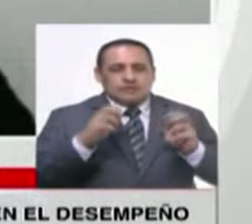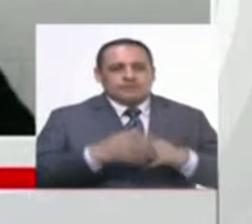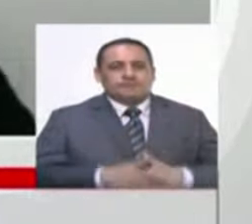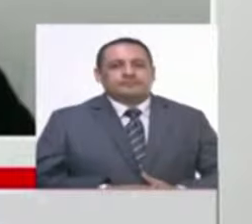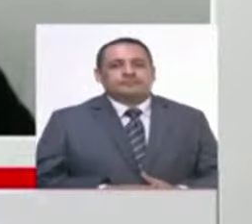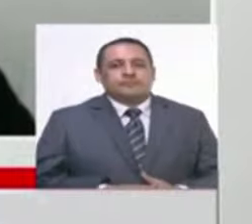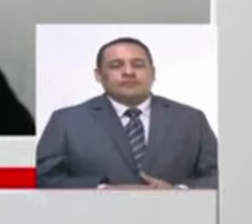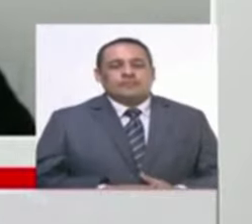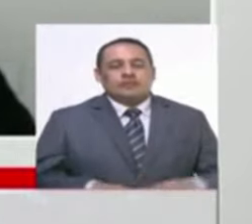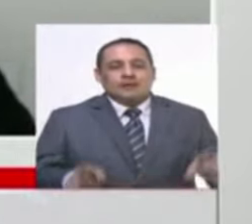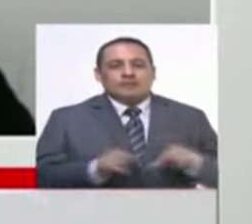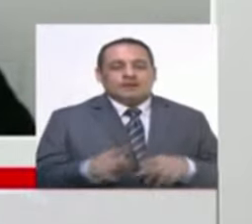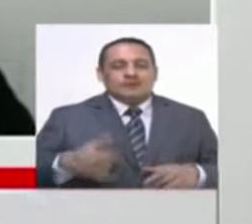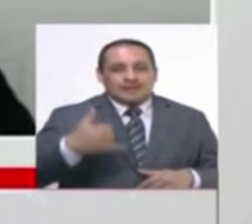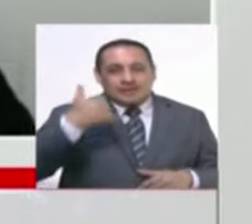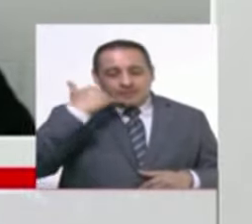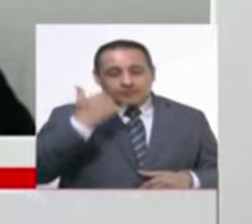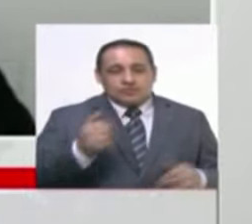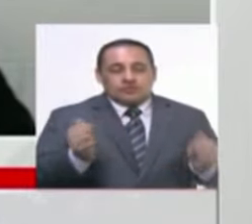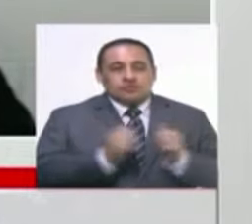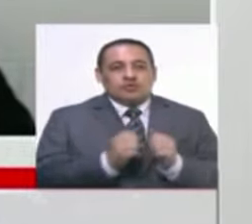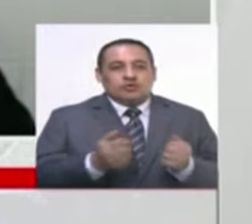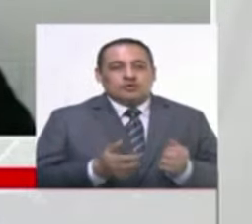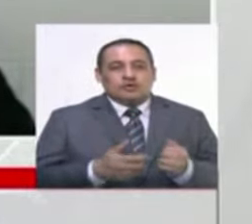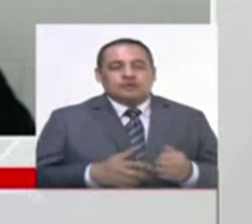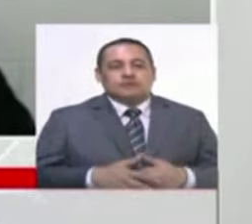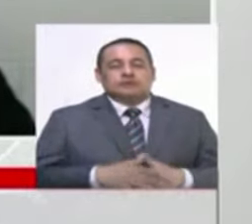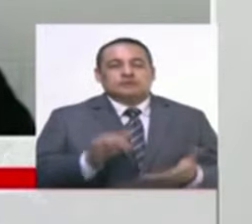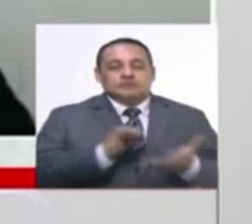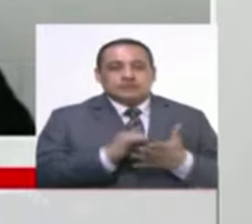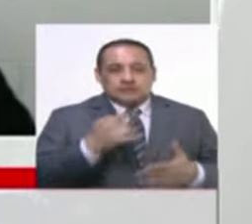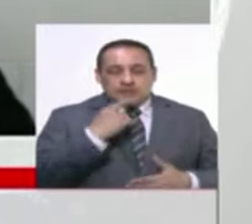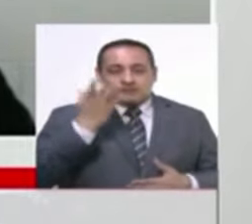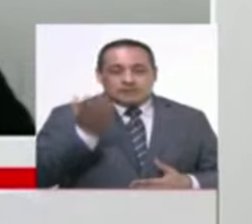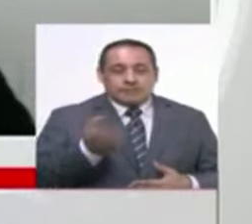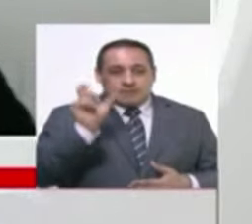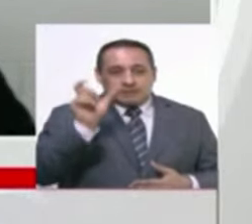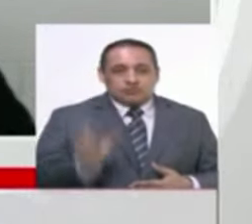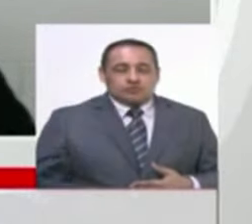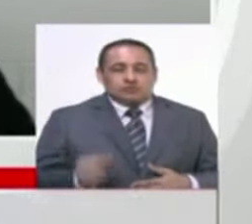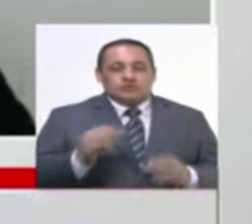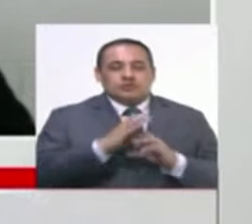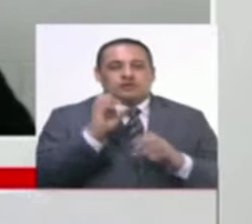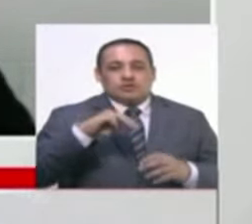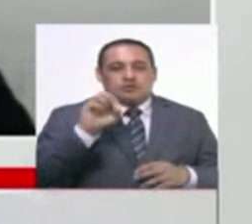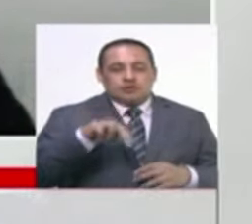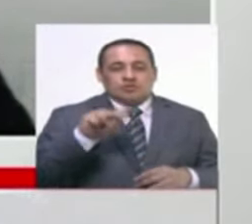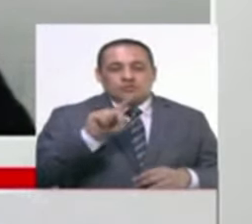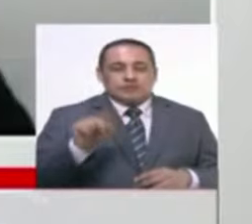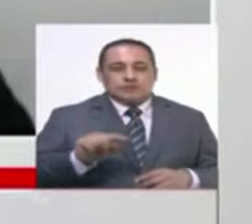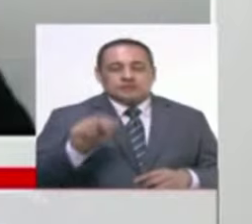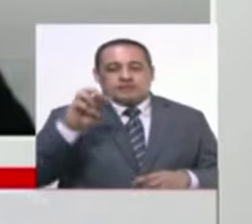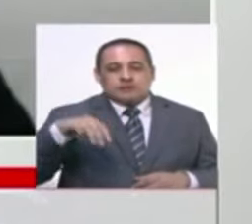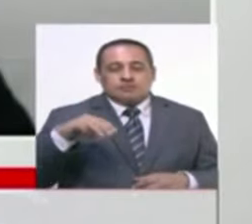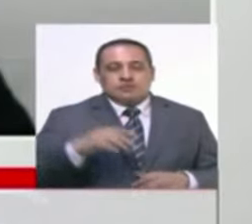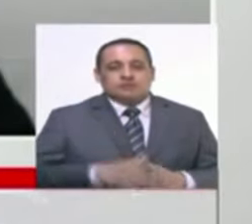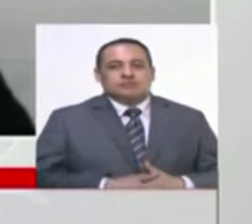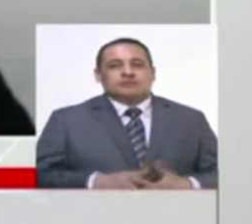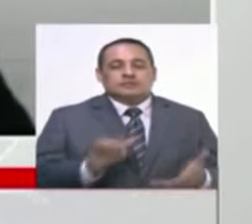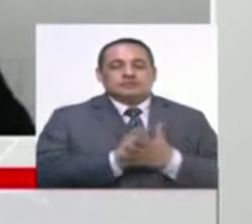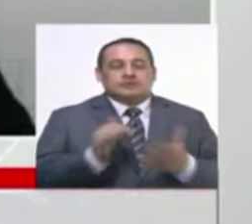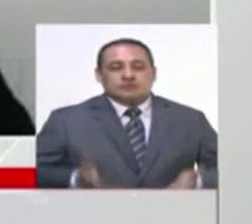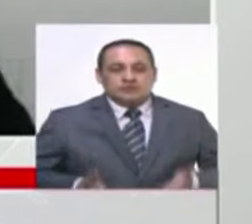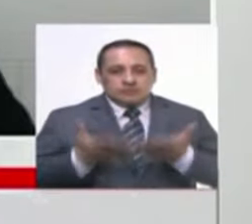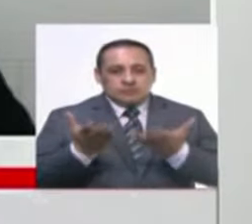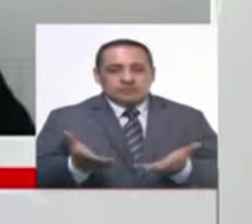Sobre el mismo punto, el teléfono con el cual esta persona de Gómez M, que le entregó